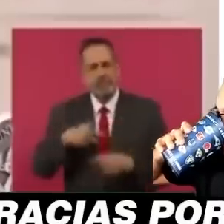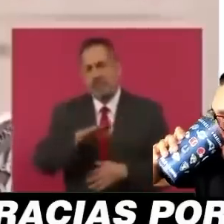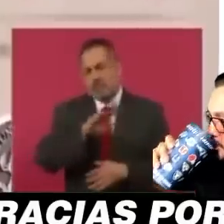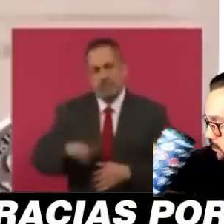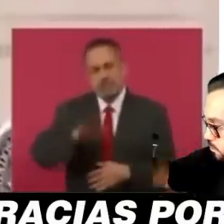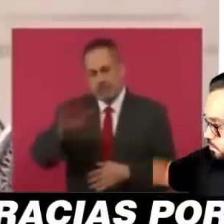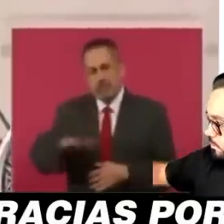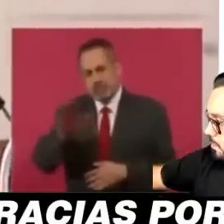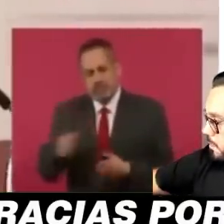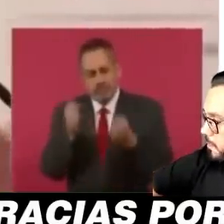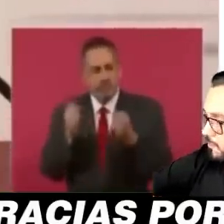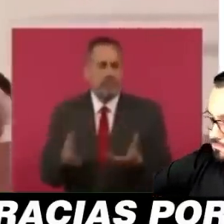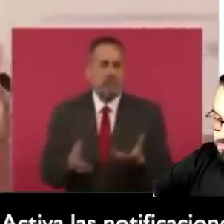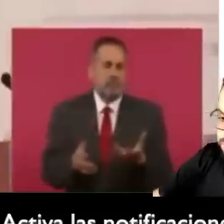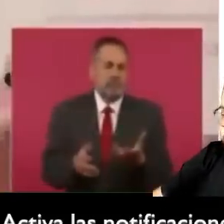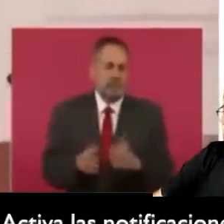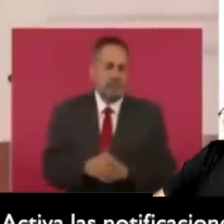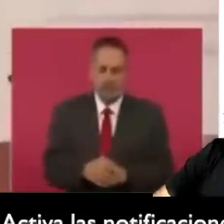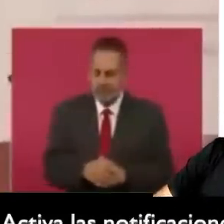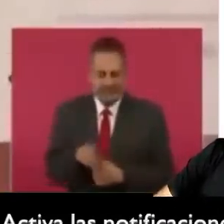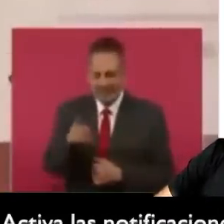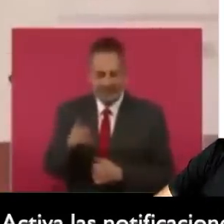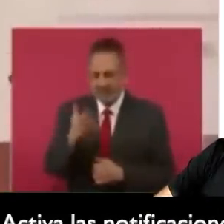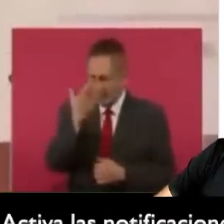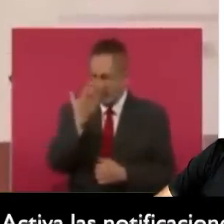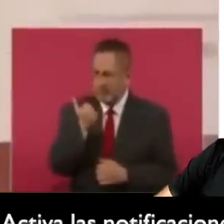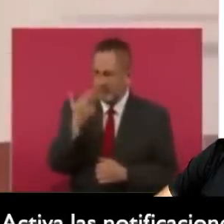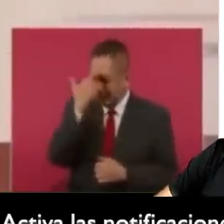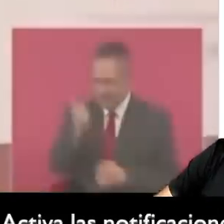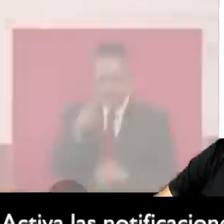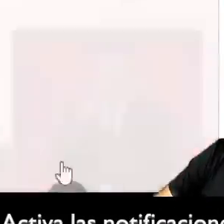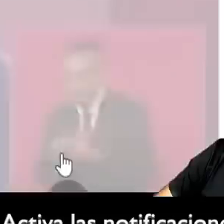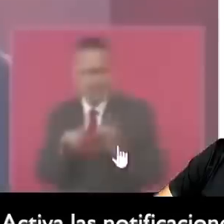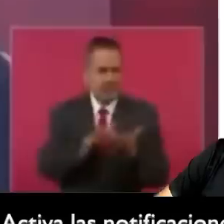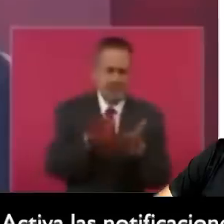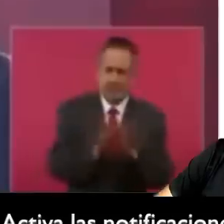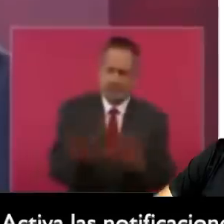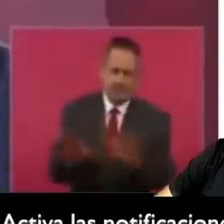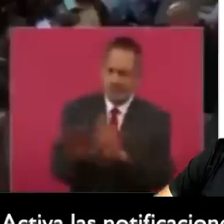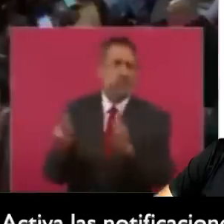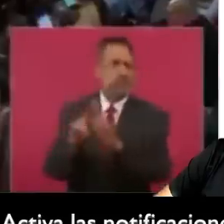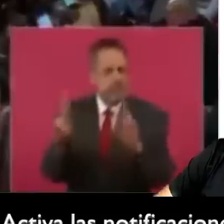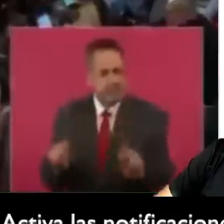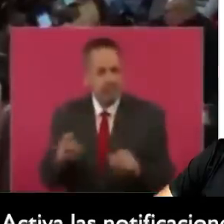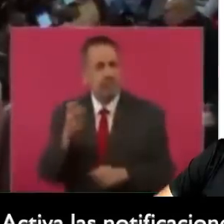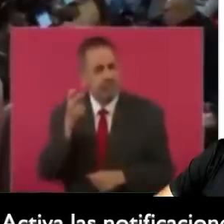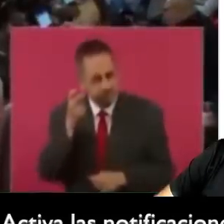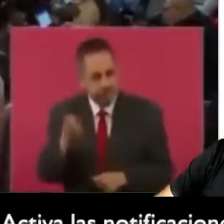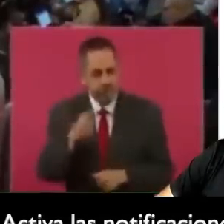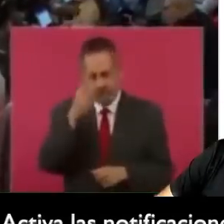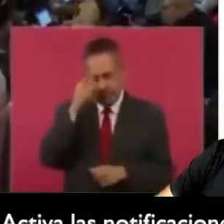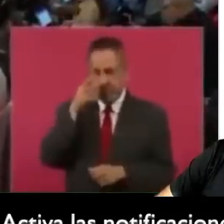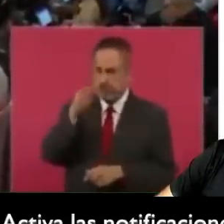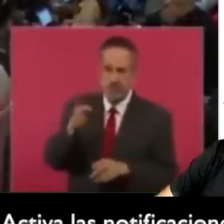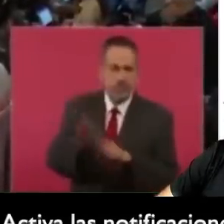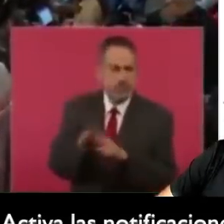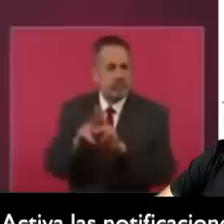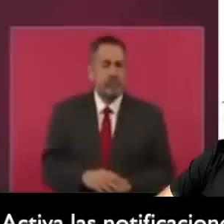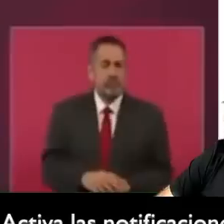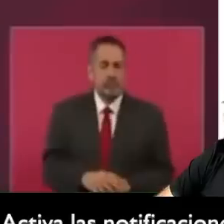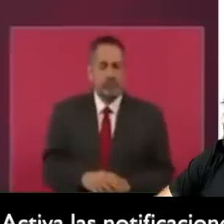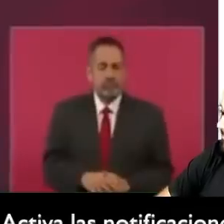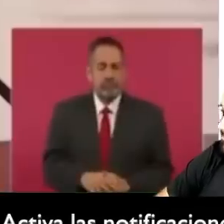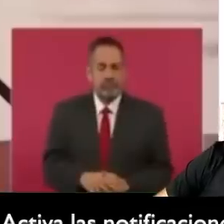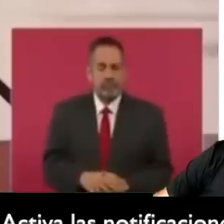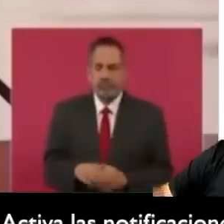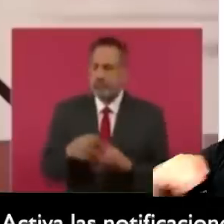y es muy irracional la guerra. Lo que hay que buscar es conseguir la paz